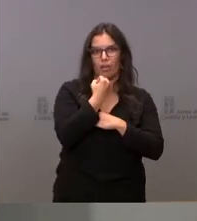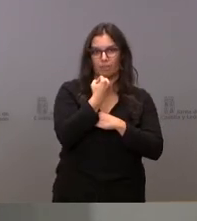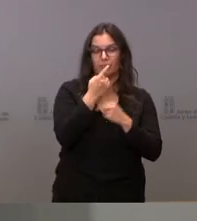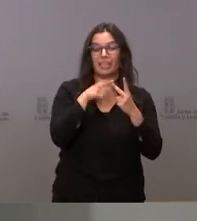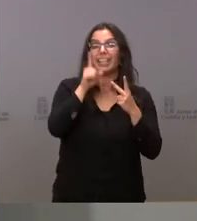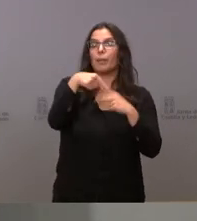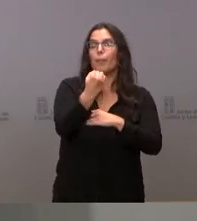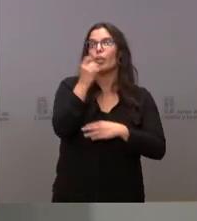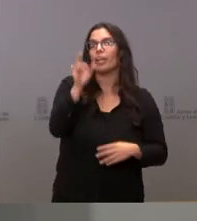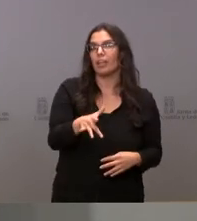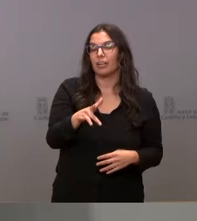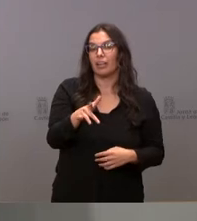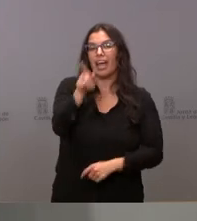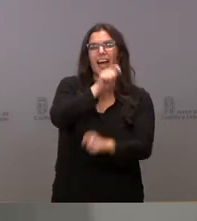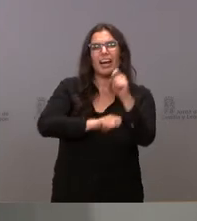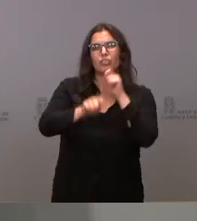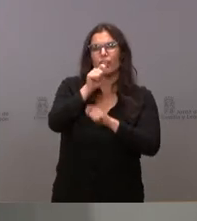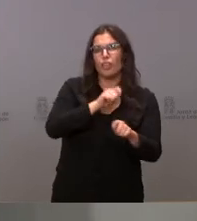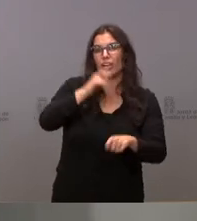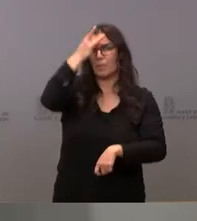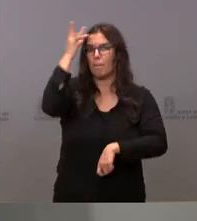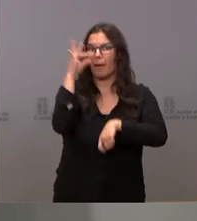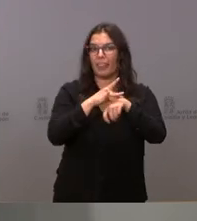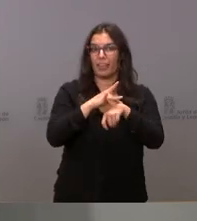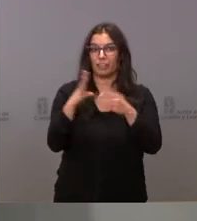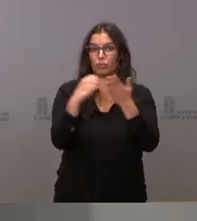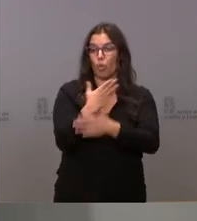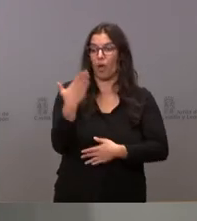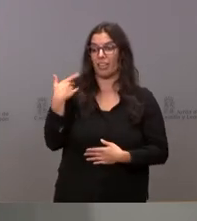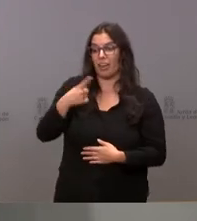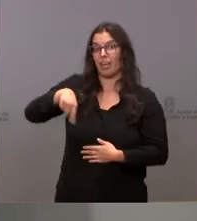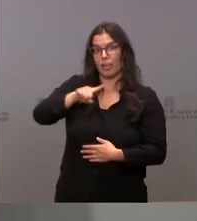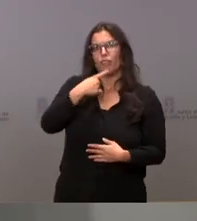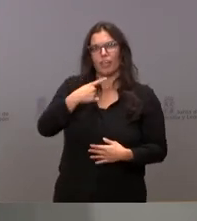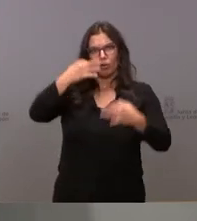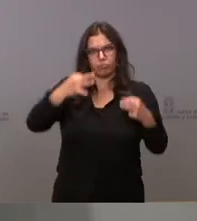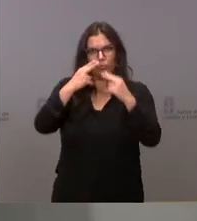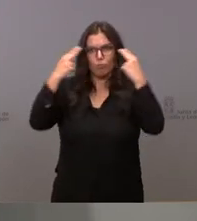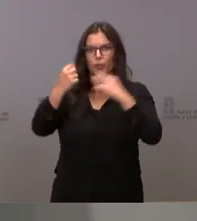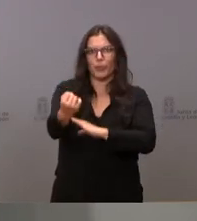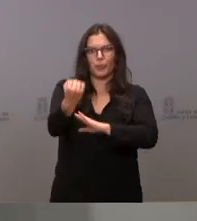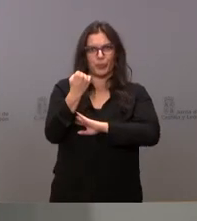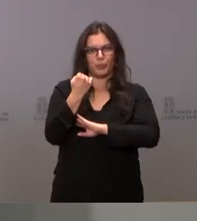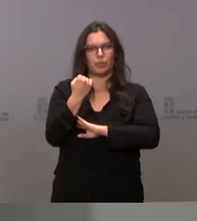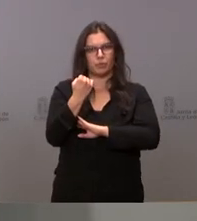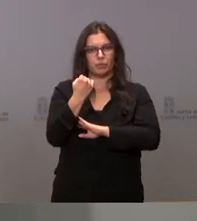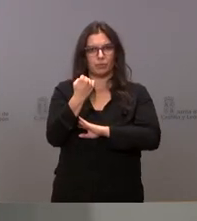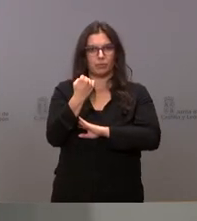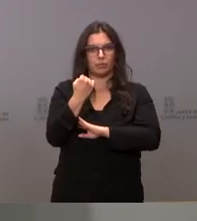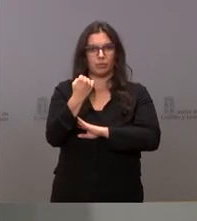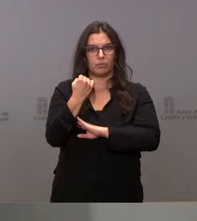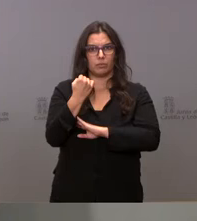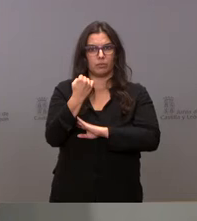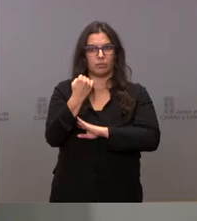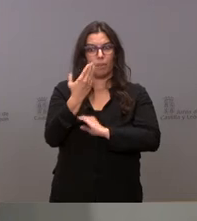lado? A todas las asociaciones de pacientes que ayer manifestaron su apoyo decidido a